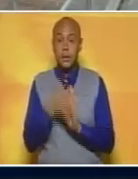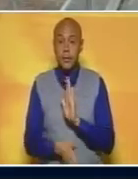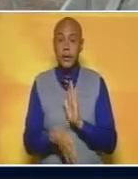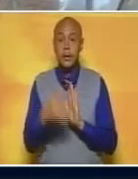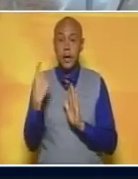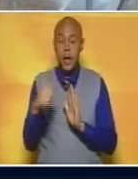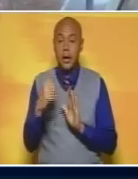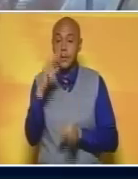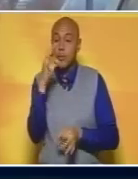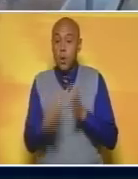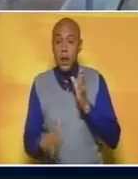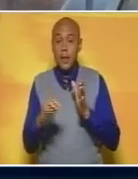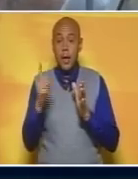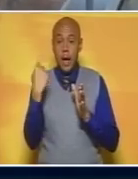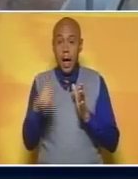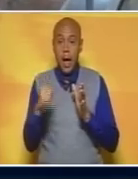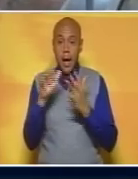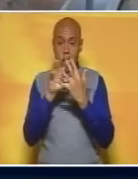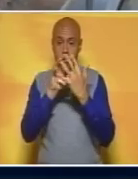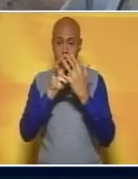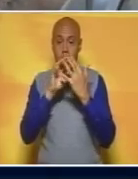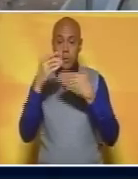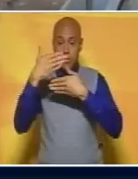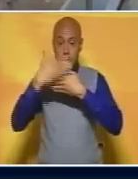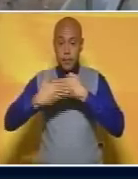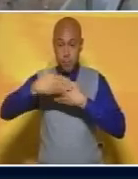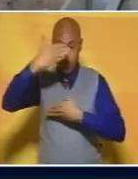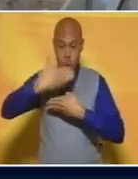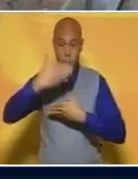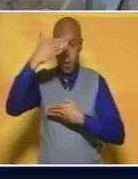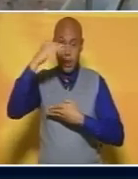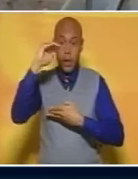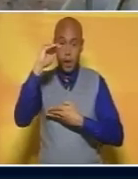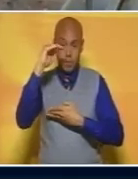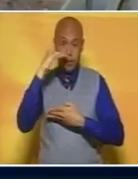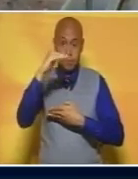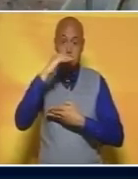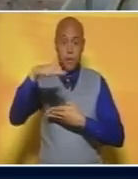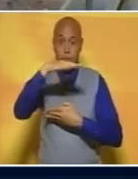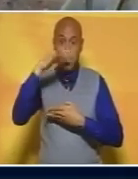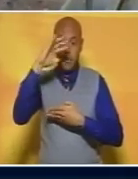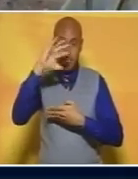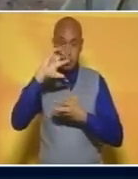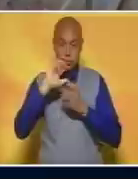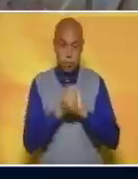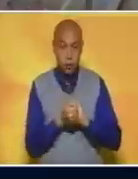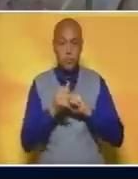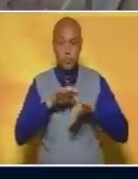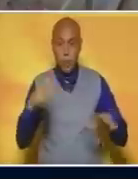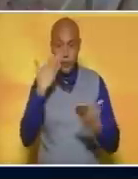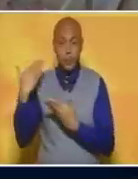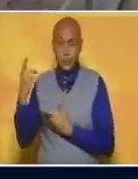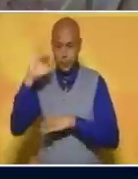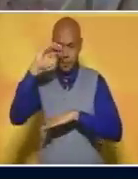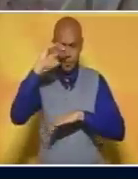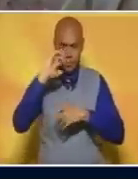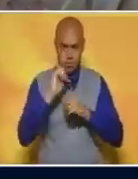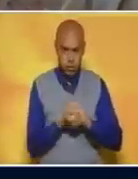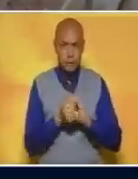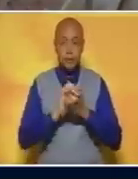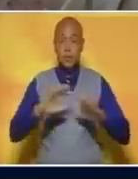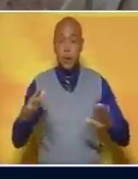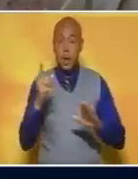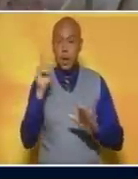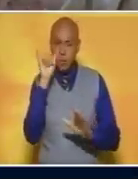que sorpresivamente se derrumbara una pared y el techo del gimnasio del recinto. Un video de cámara de seguridad captó